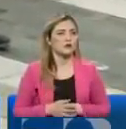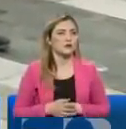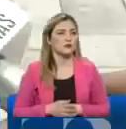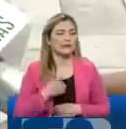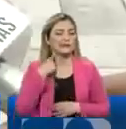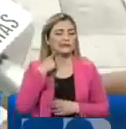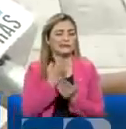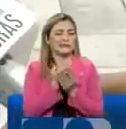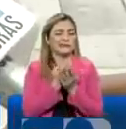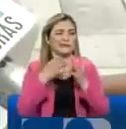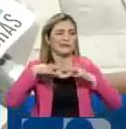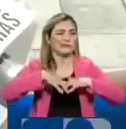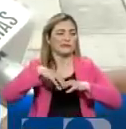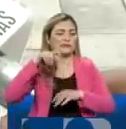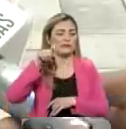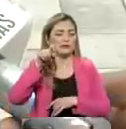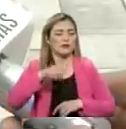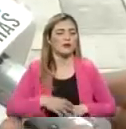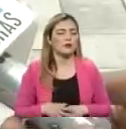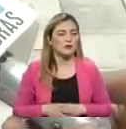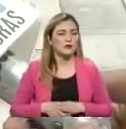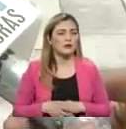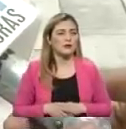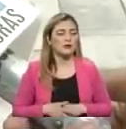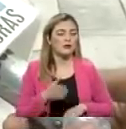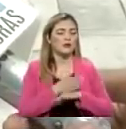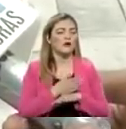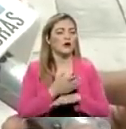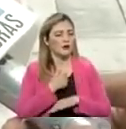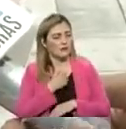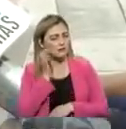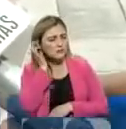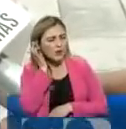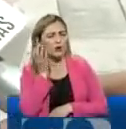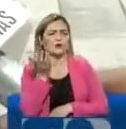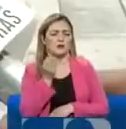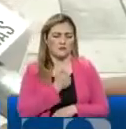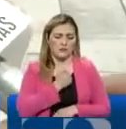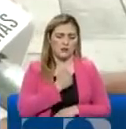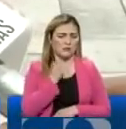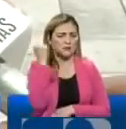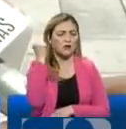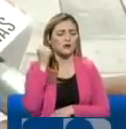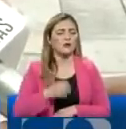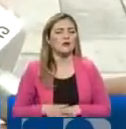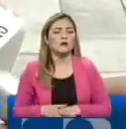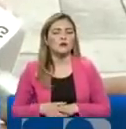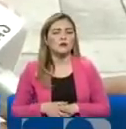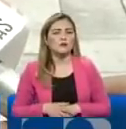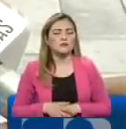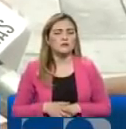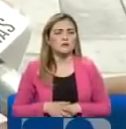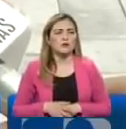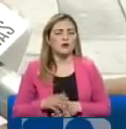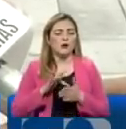en crisis. Y necesitamos, y somos, antes de todo, mujeres ciudadanas con derecho. Y pertenecemos a una